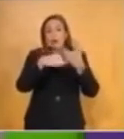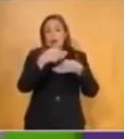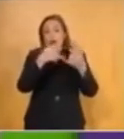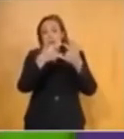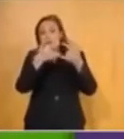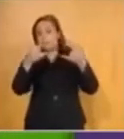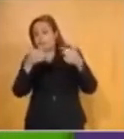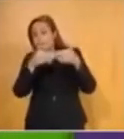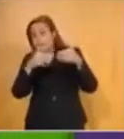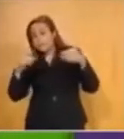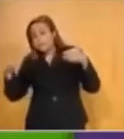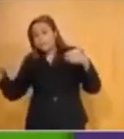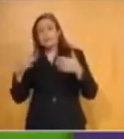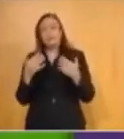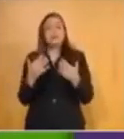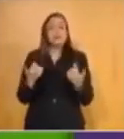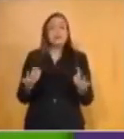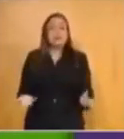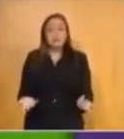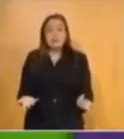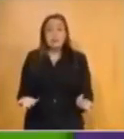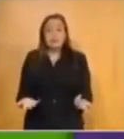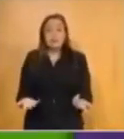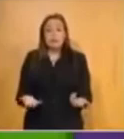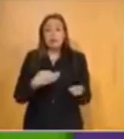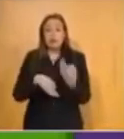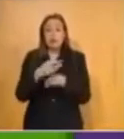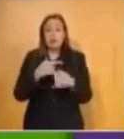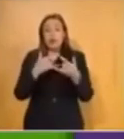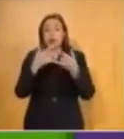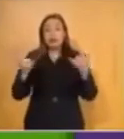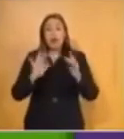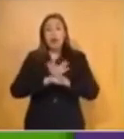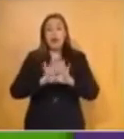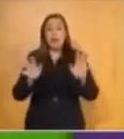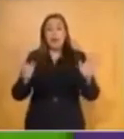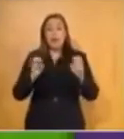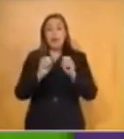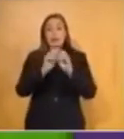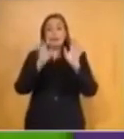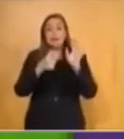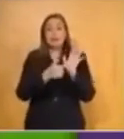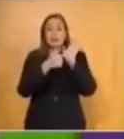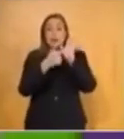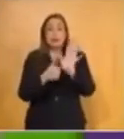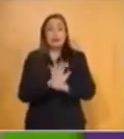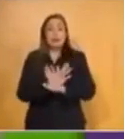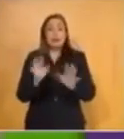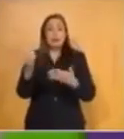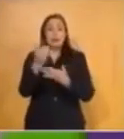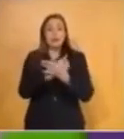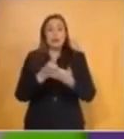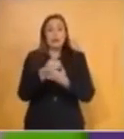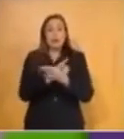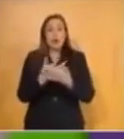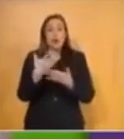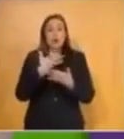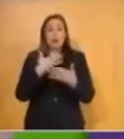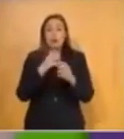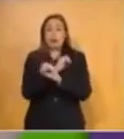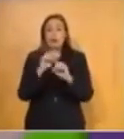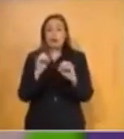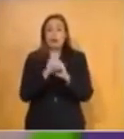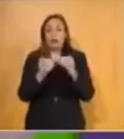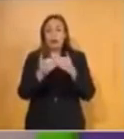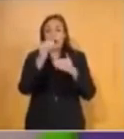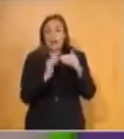No existe ninguno de narrativa. Es decir, toda la historia fue contada a través de los dibujos. No tiene ninguna clase de subtítulos donde